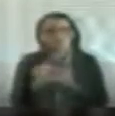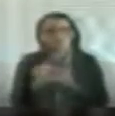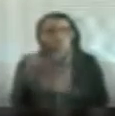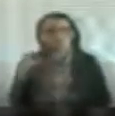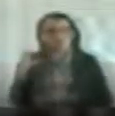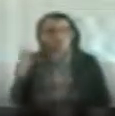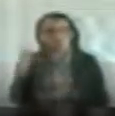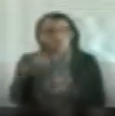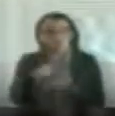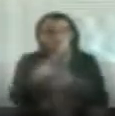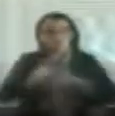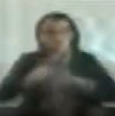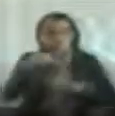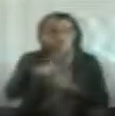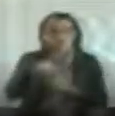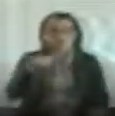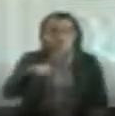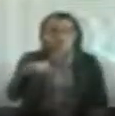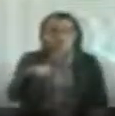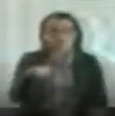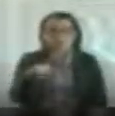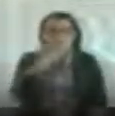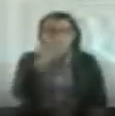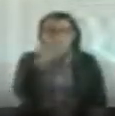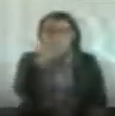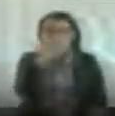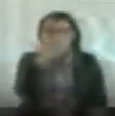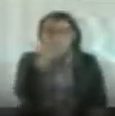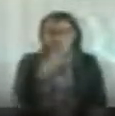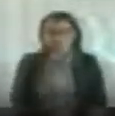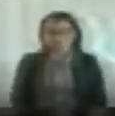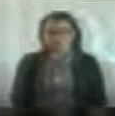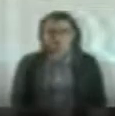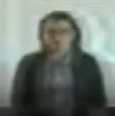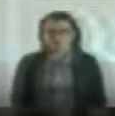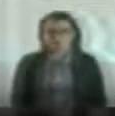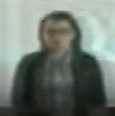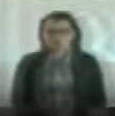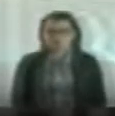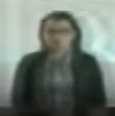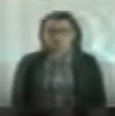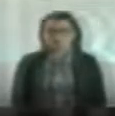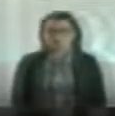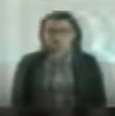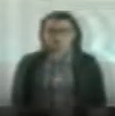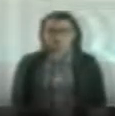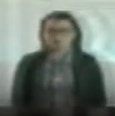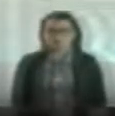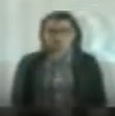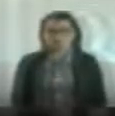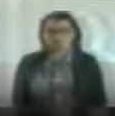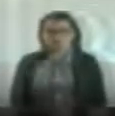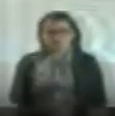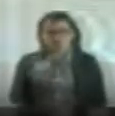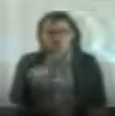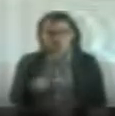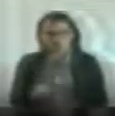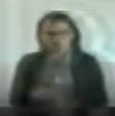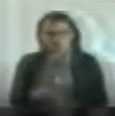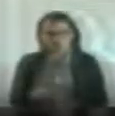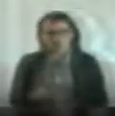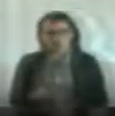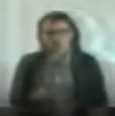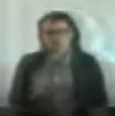aquí. ¿Pero por qué el foco no? ¿Por qué no? Ah, porque es Venezuela. A Venezuela hay